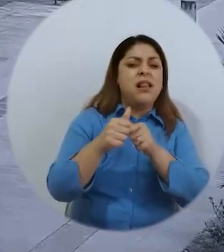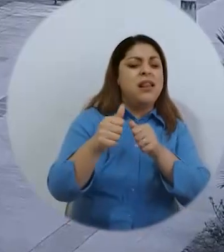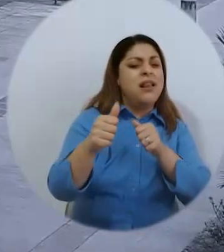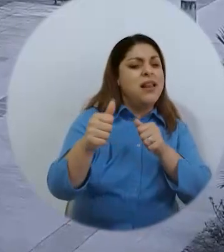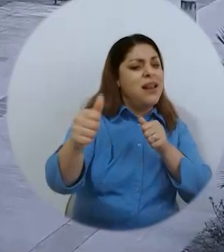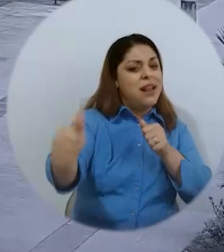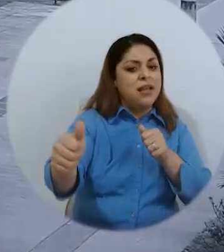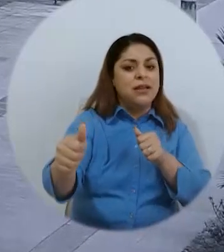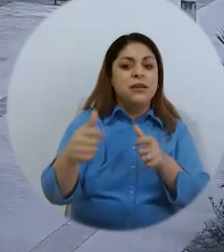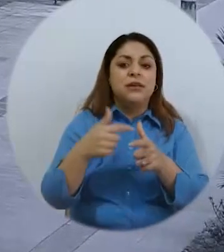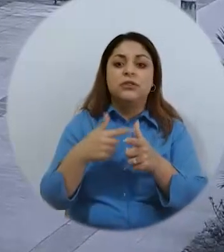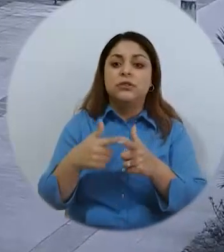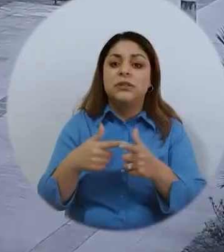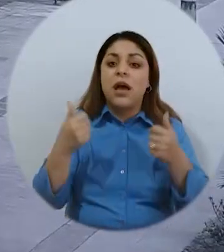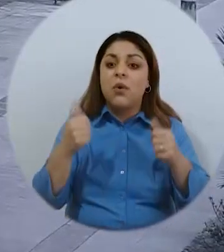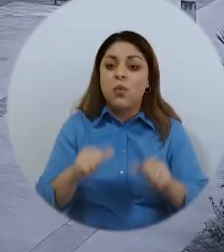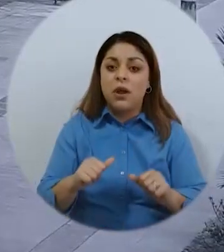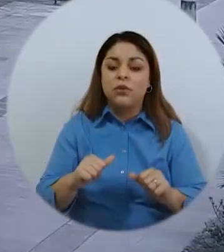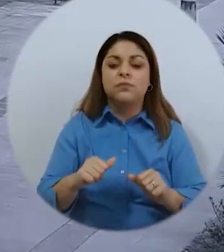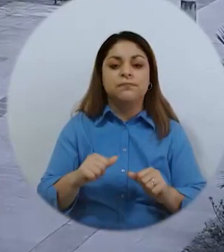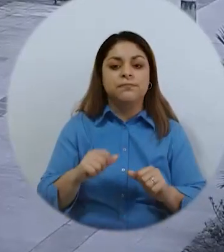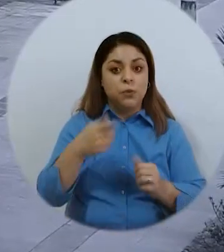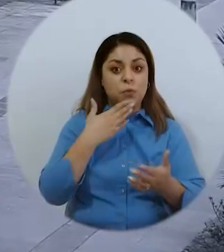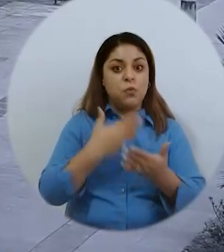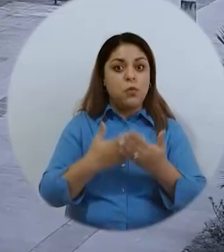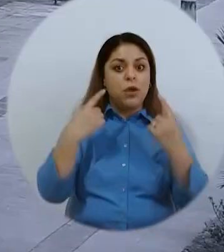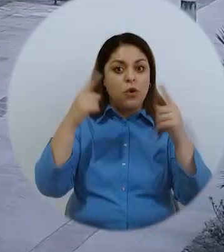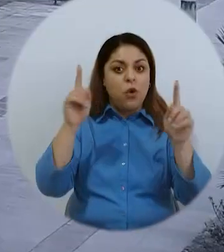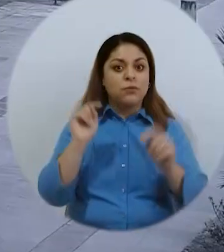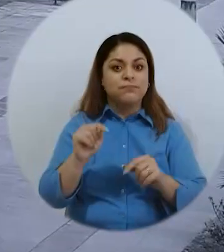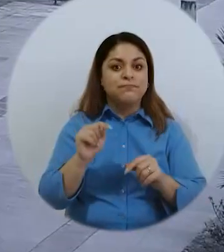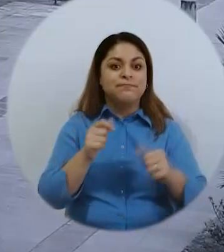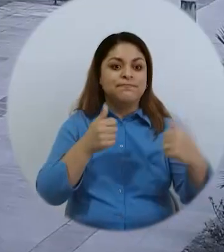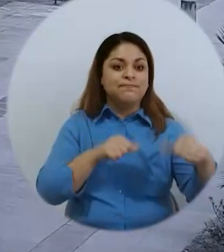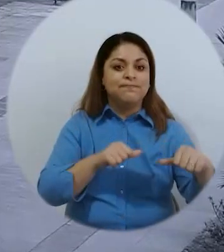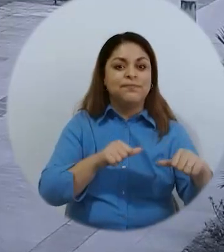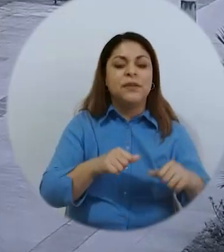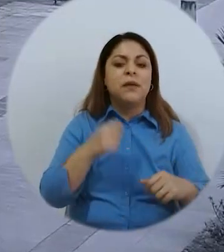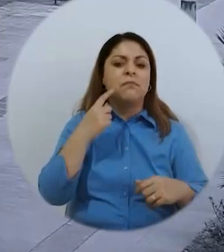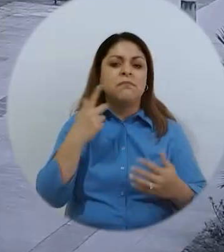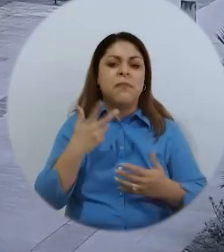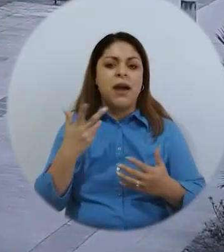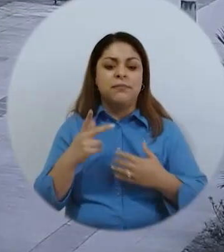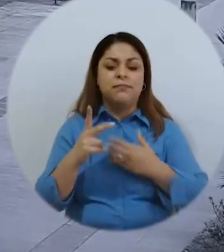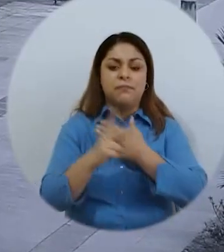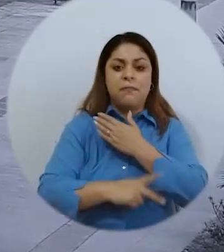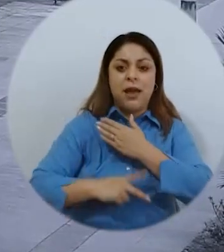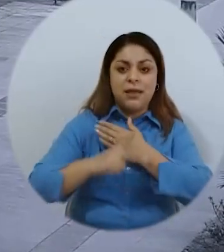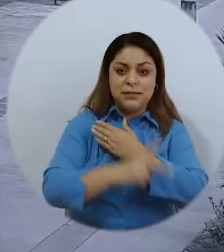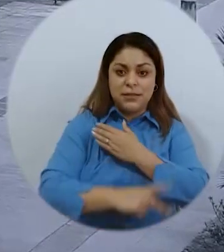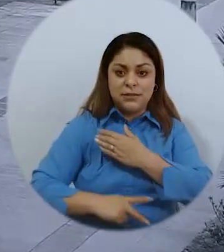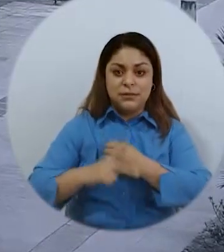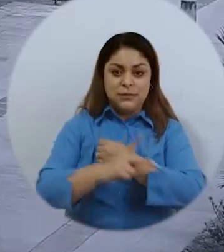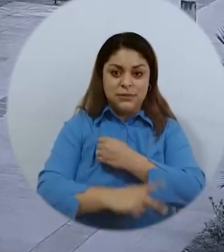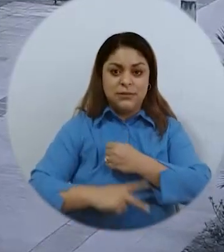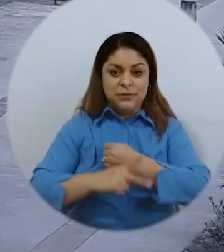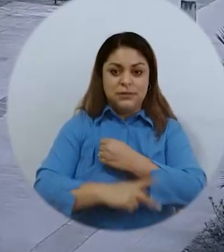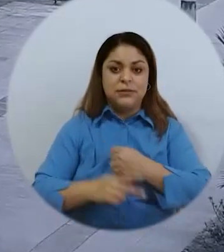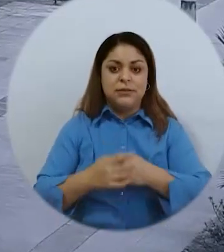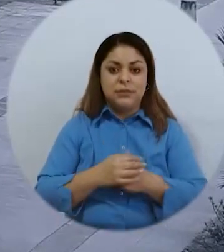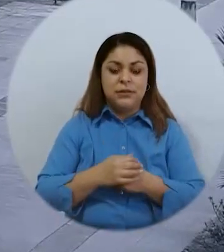cosas. Entonces, el acuerdo es un gran logro, ¿verdad?, en la medida que los